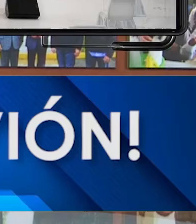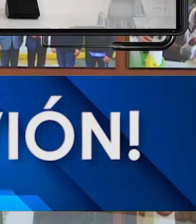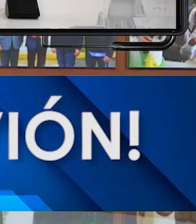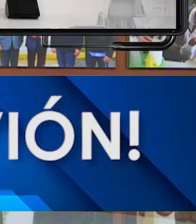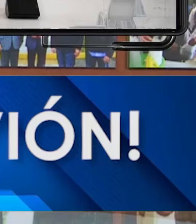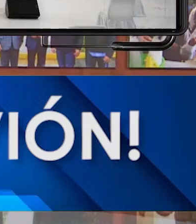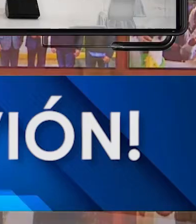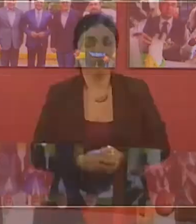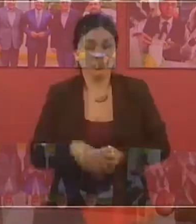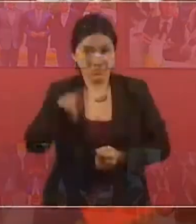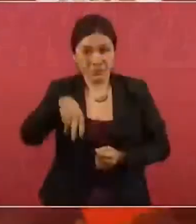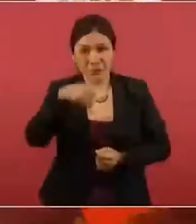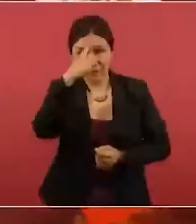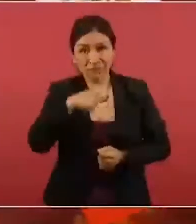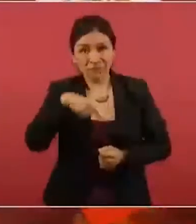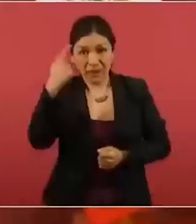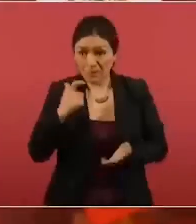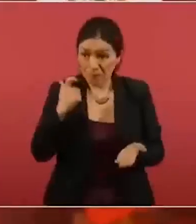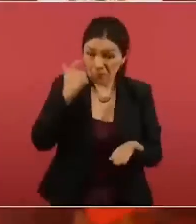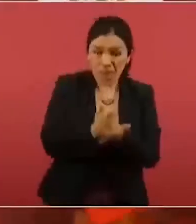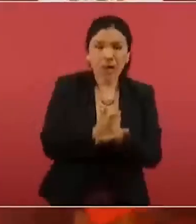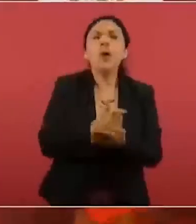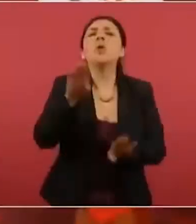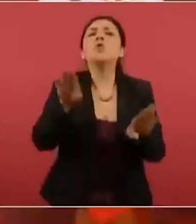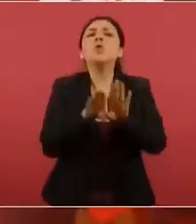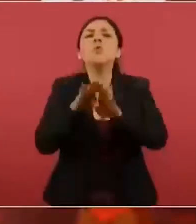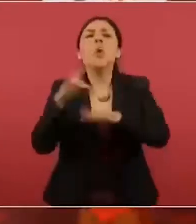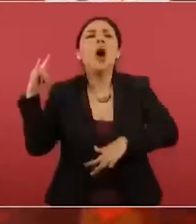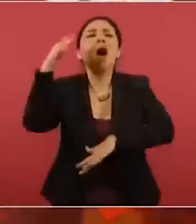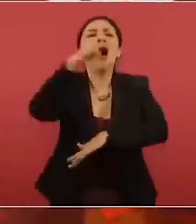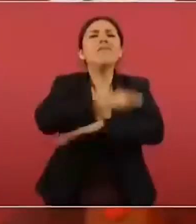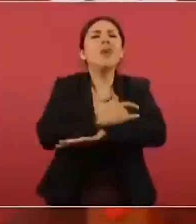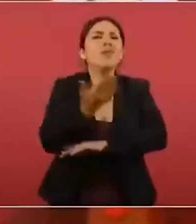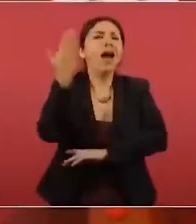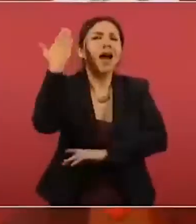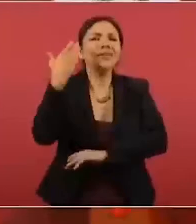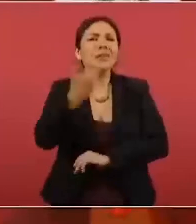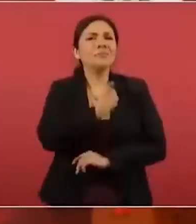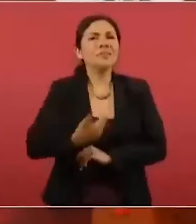pagando. Es como el avión presidencial.